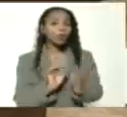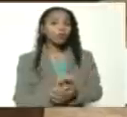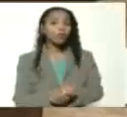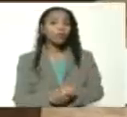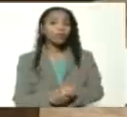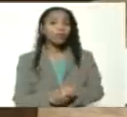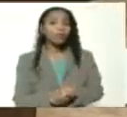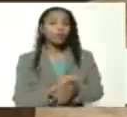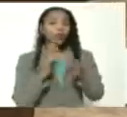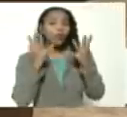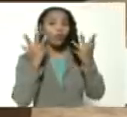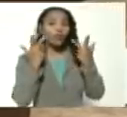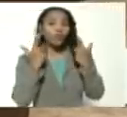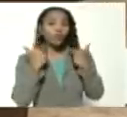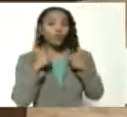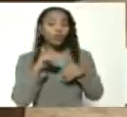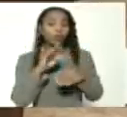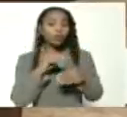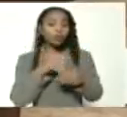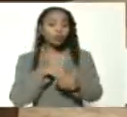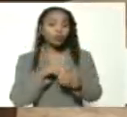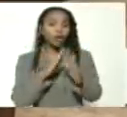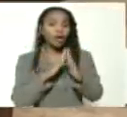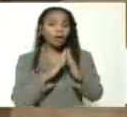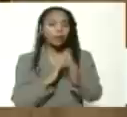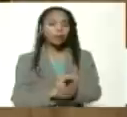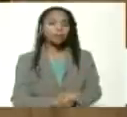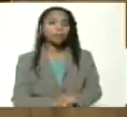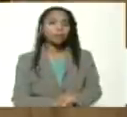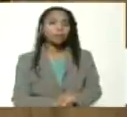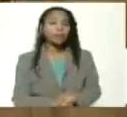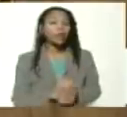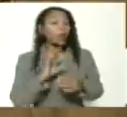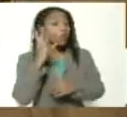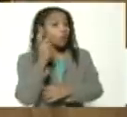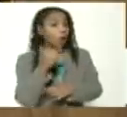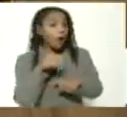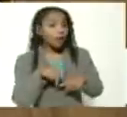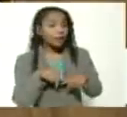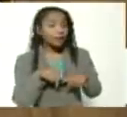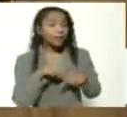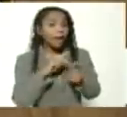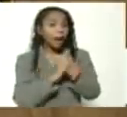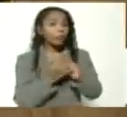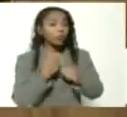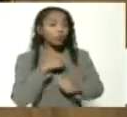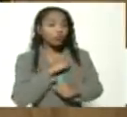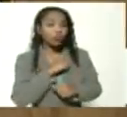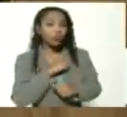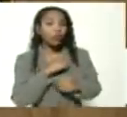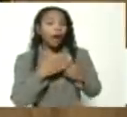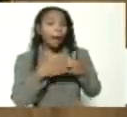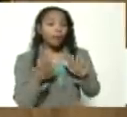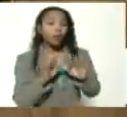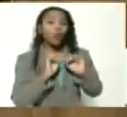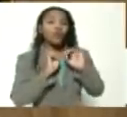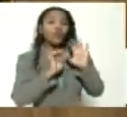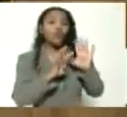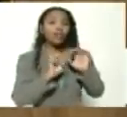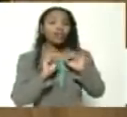los de fauna doméstica. Desde que hemos logrado este cambio, se han abierto 93